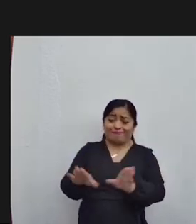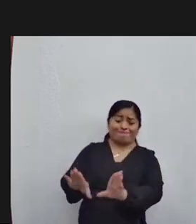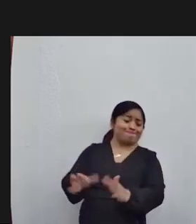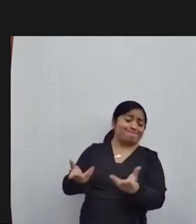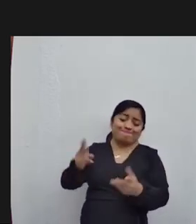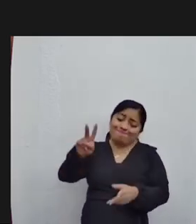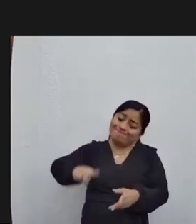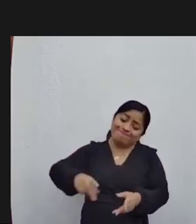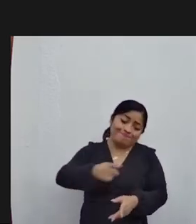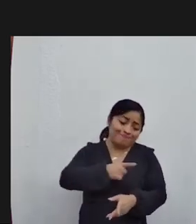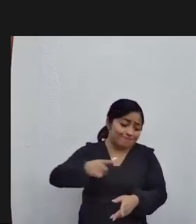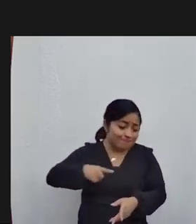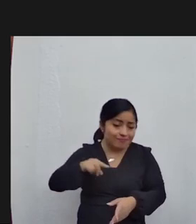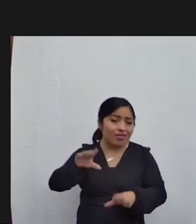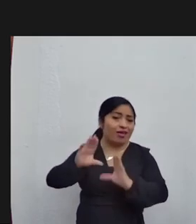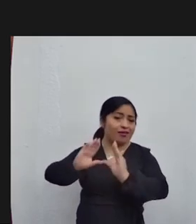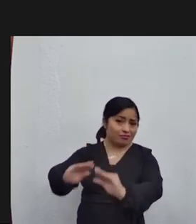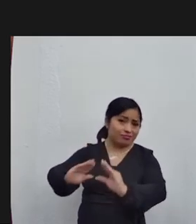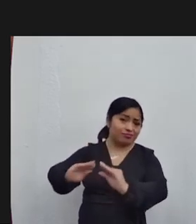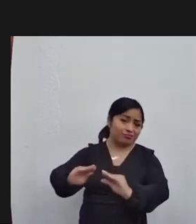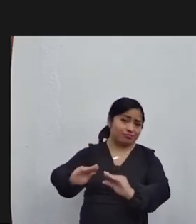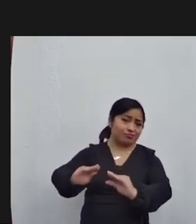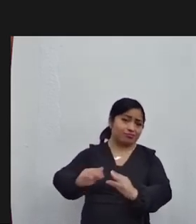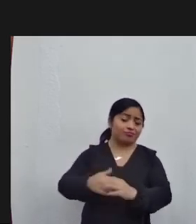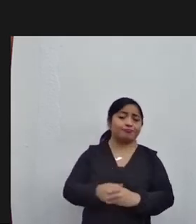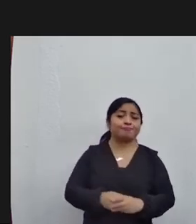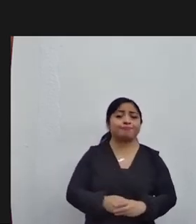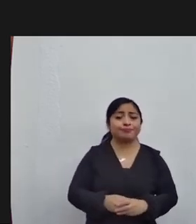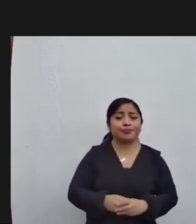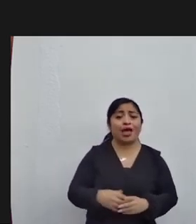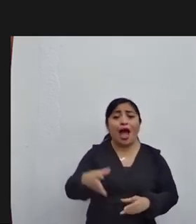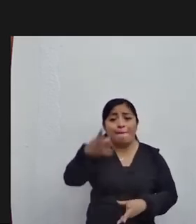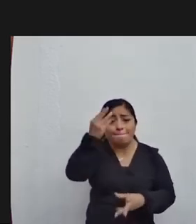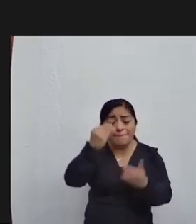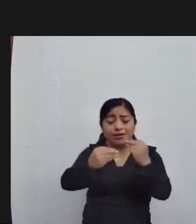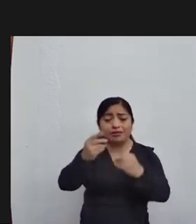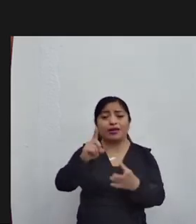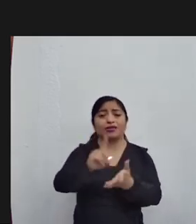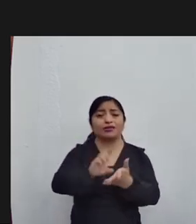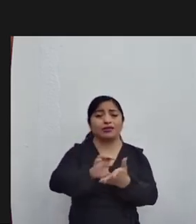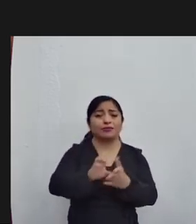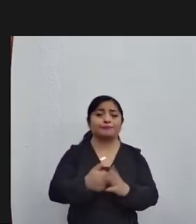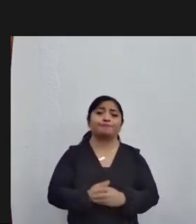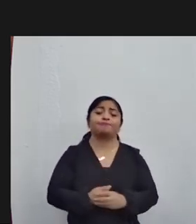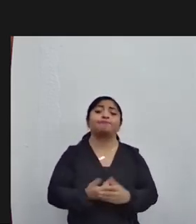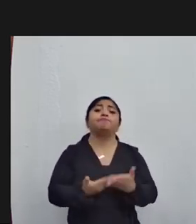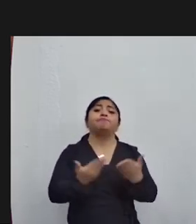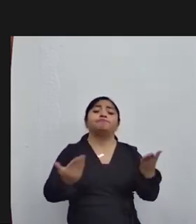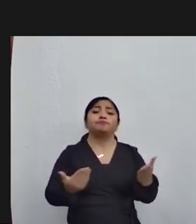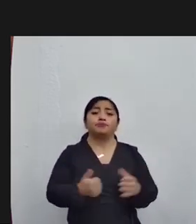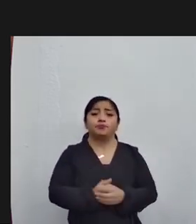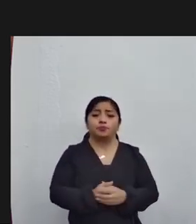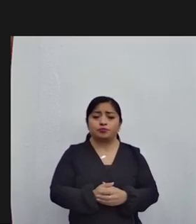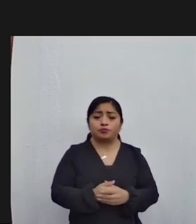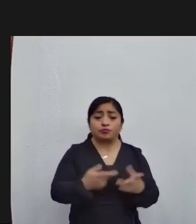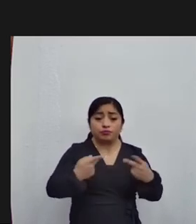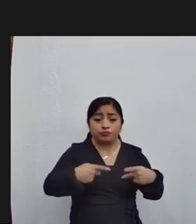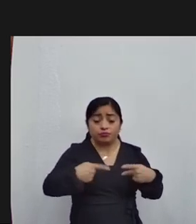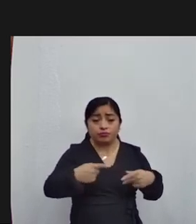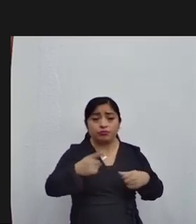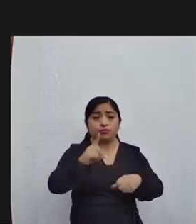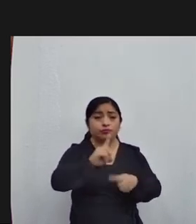ser el precursor de estas iniciativas de las personas que vayan a participar dentro de este